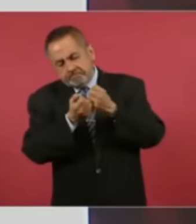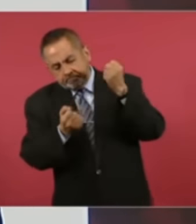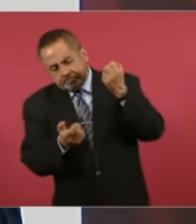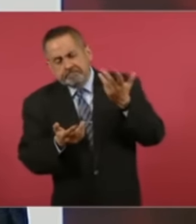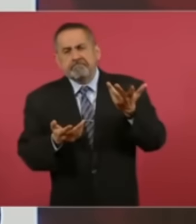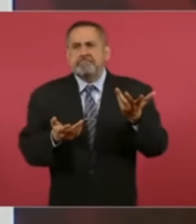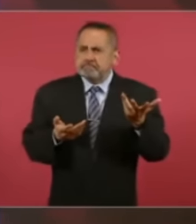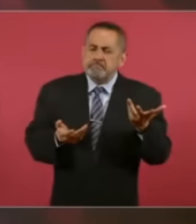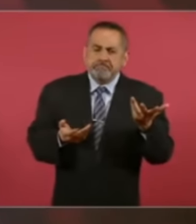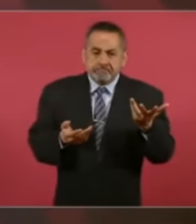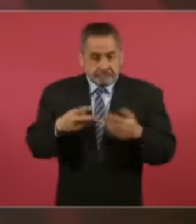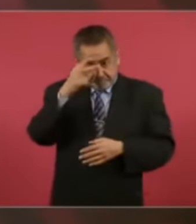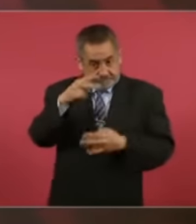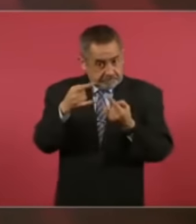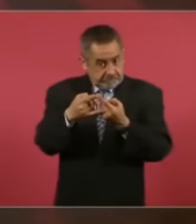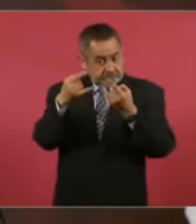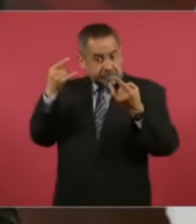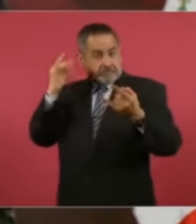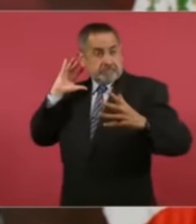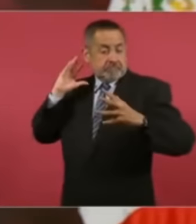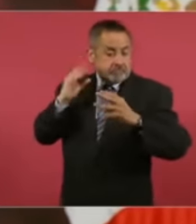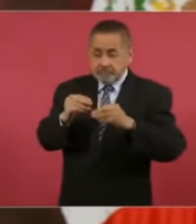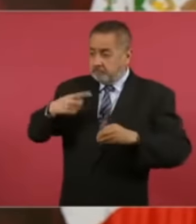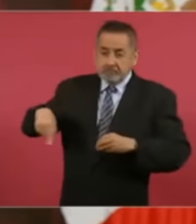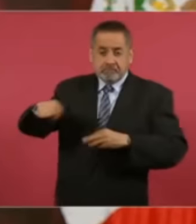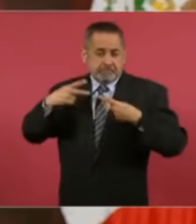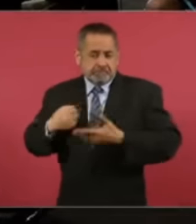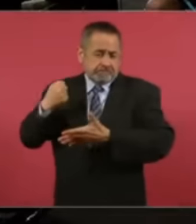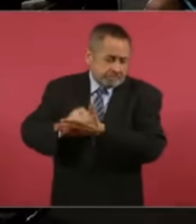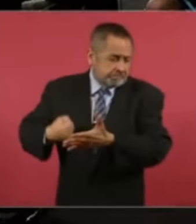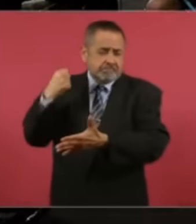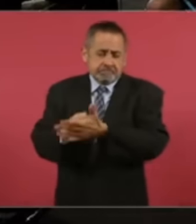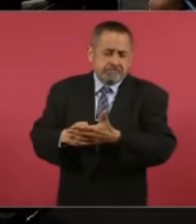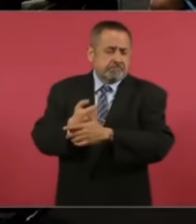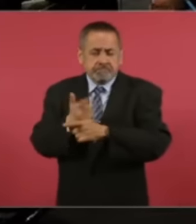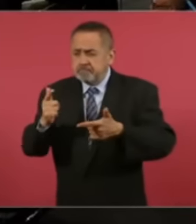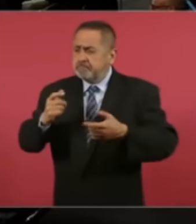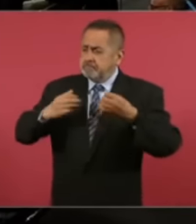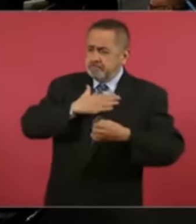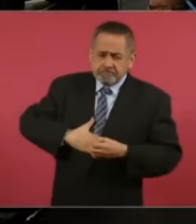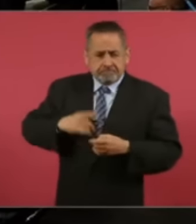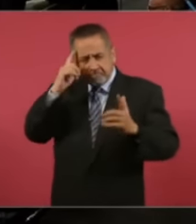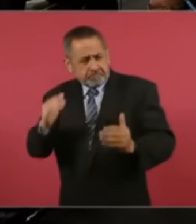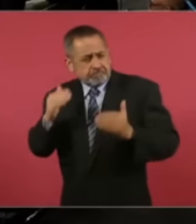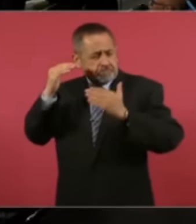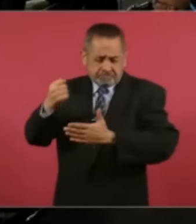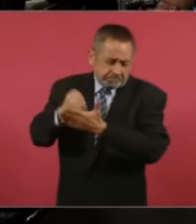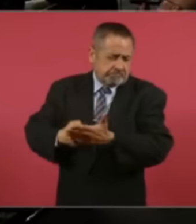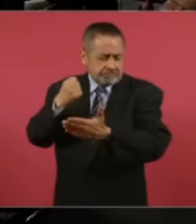México tiene una historia de lucha por la libertad, por la justicia, por la democracia, por su soberanía,